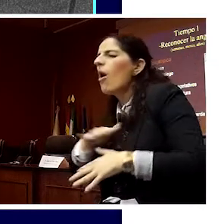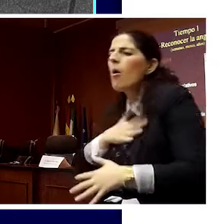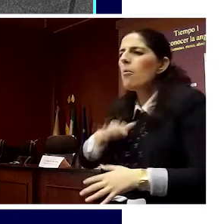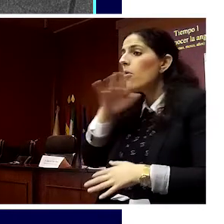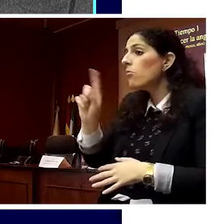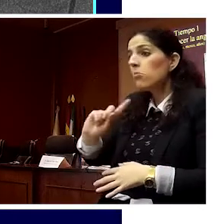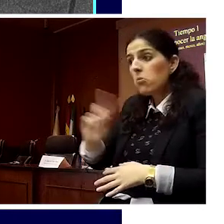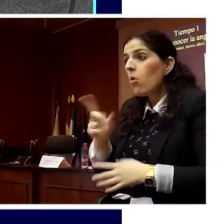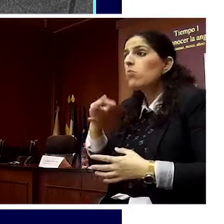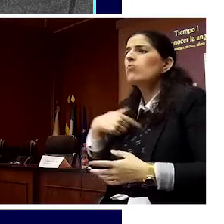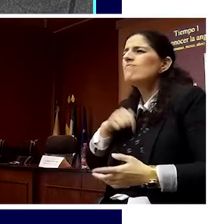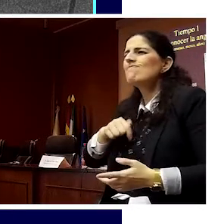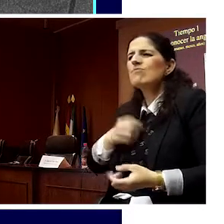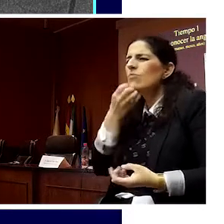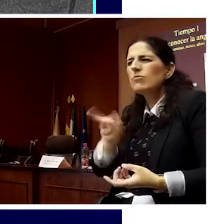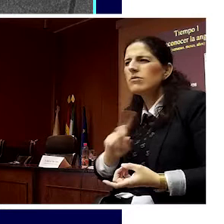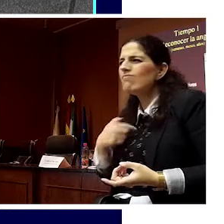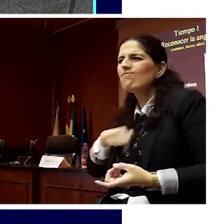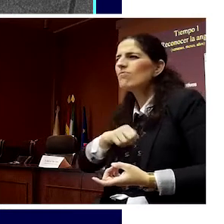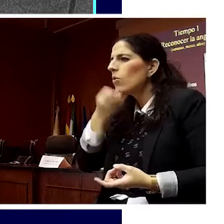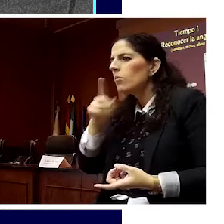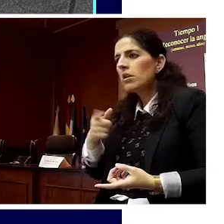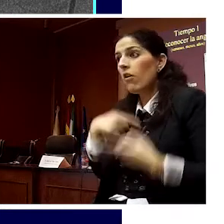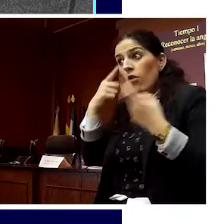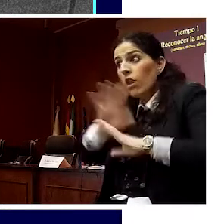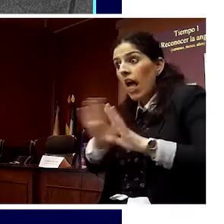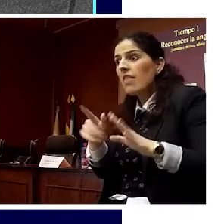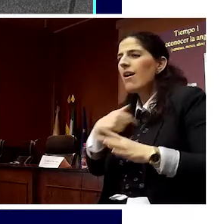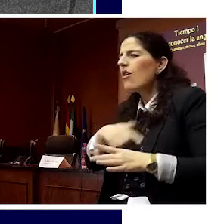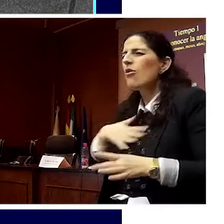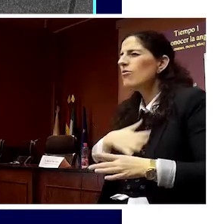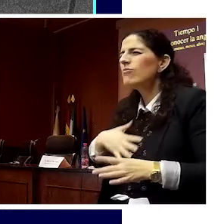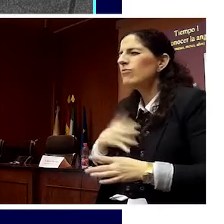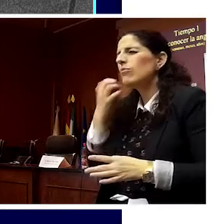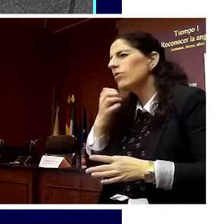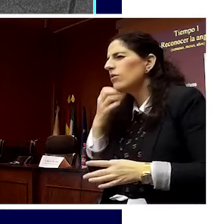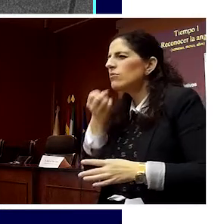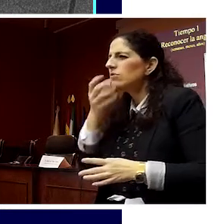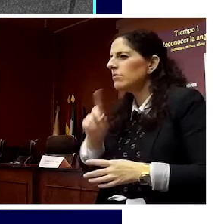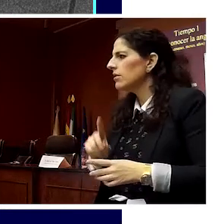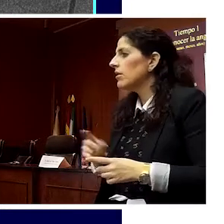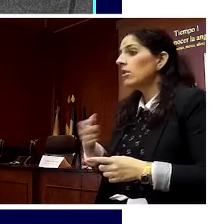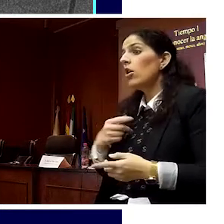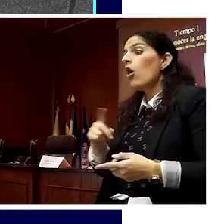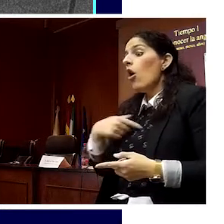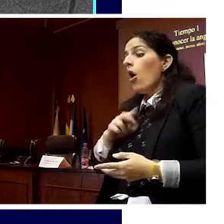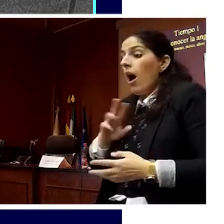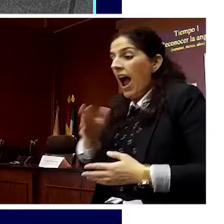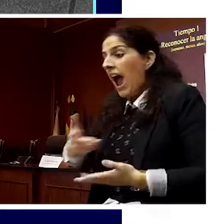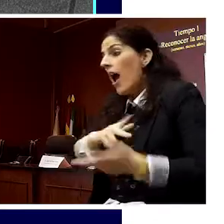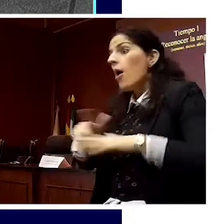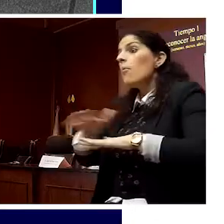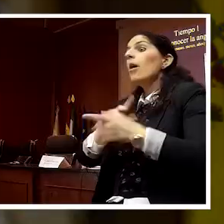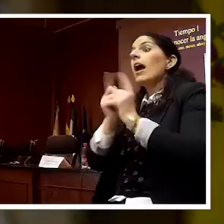el vómito o la hiperhidrosis. Hablan de cambios con la postura.